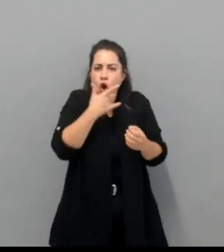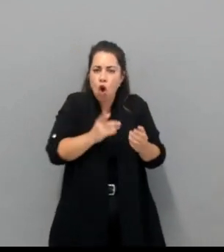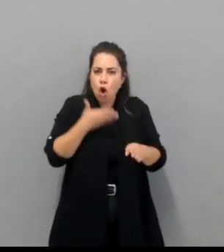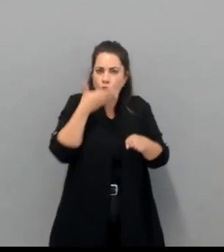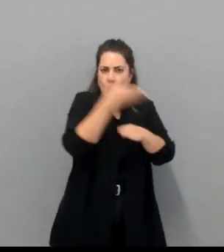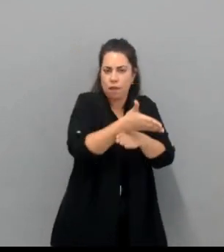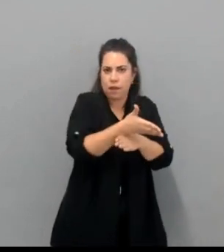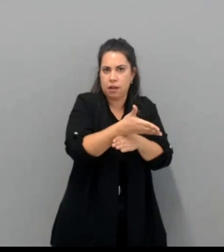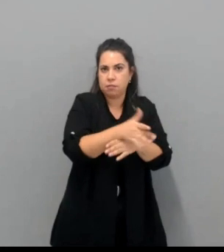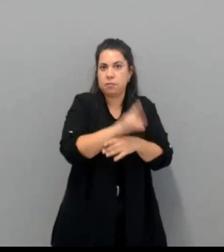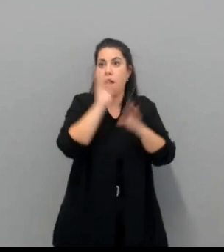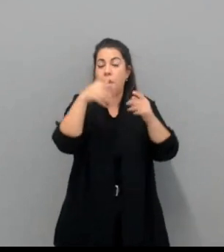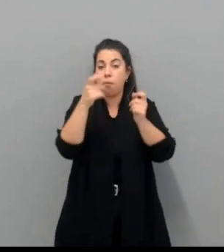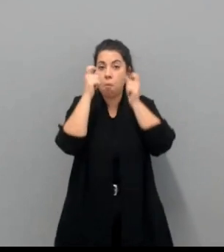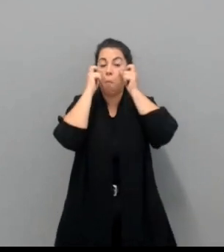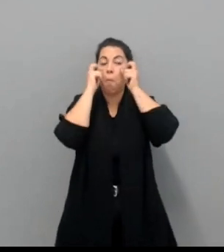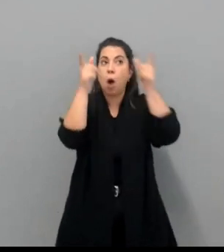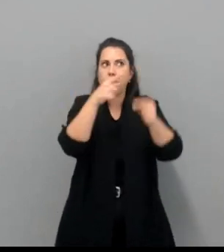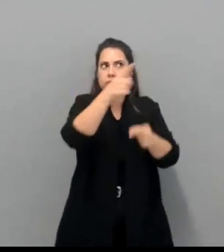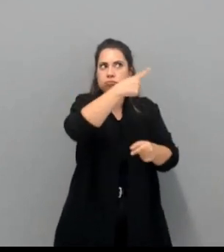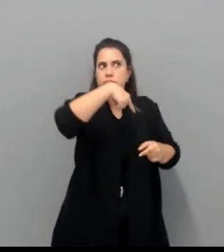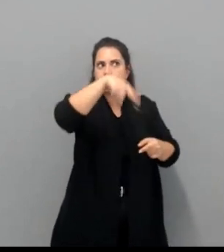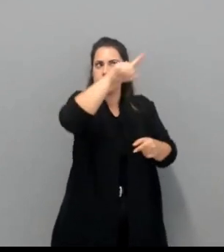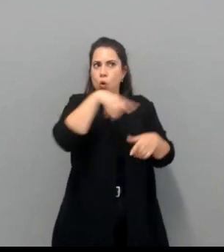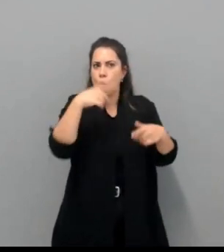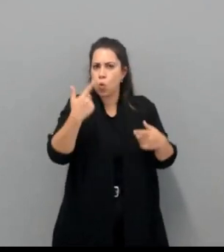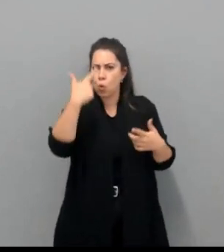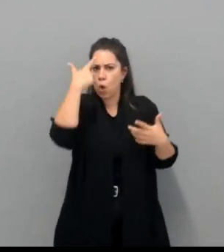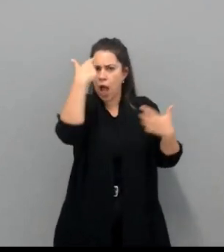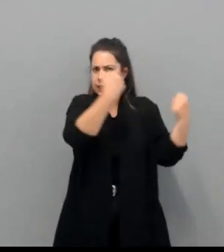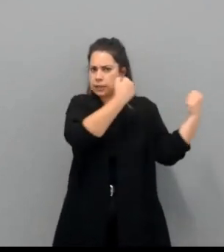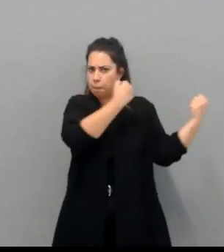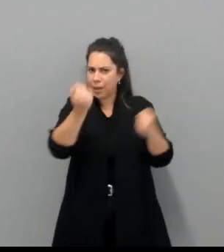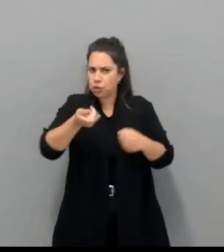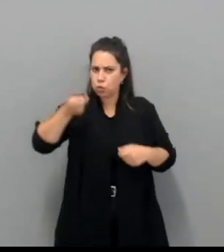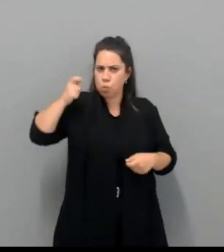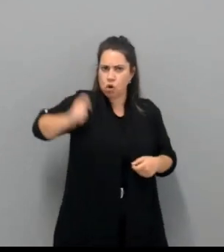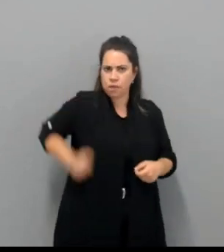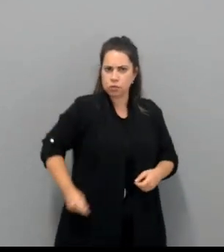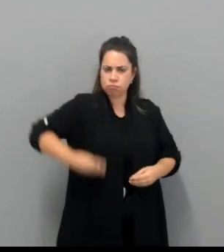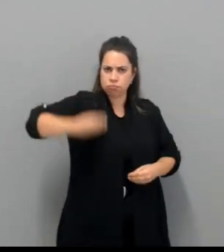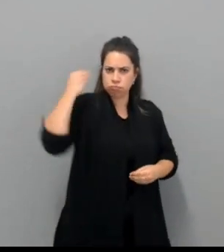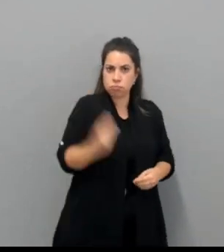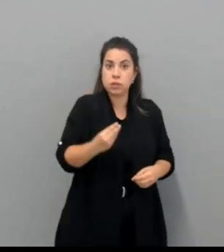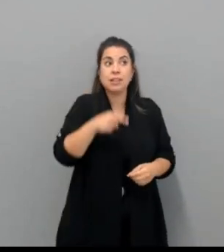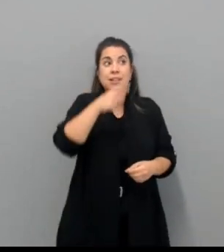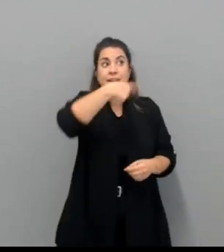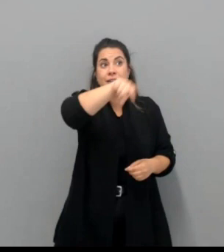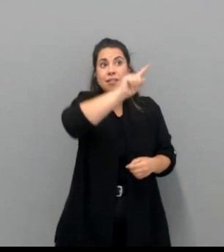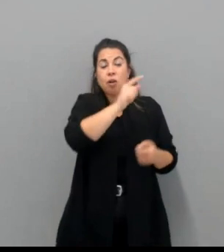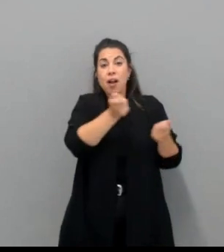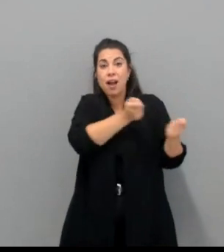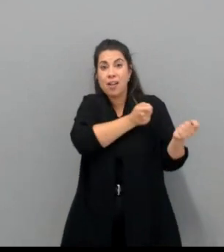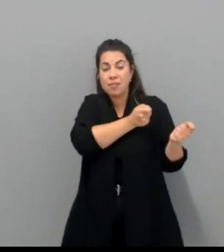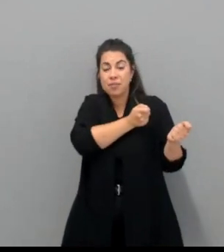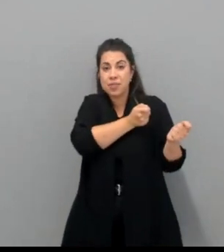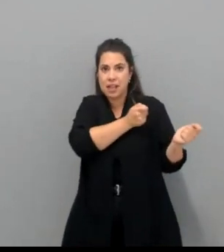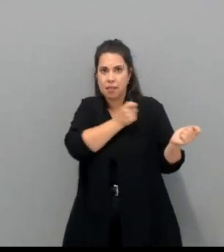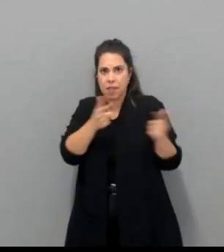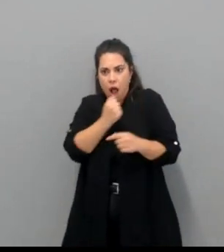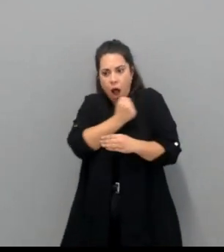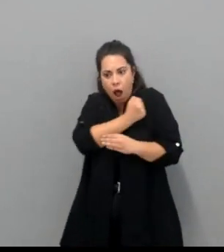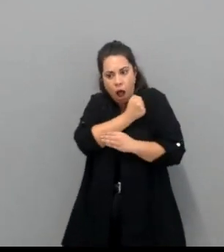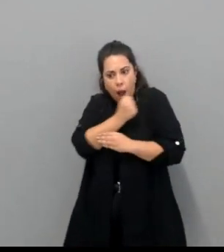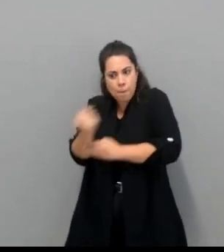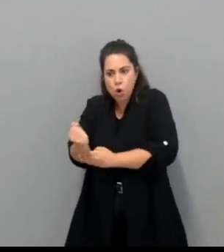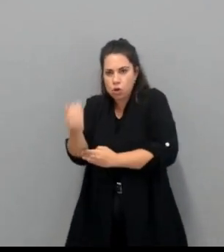veréis su grado de especialización y profesionalidad y os brindarán en todo momento el apoyo